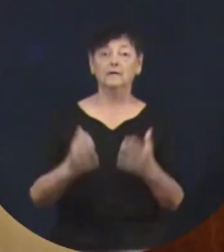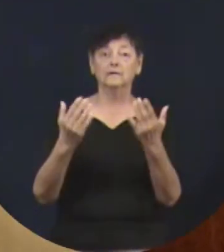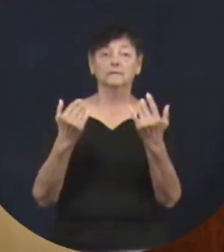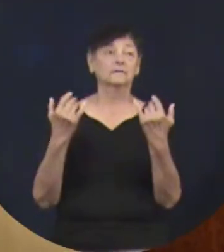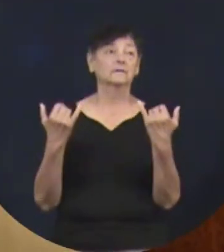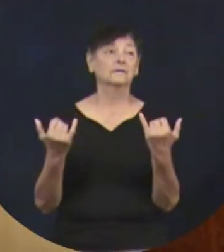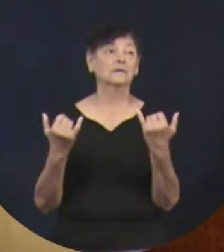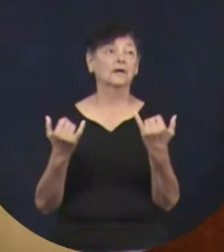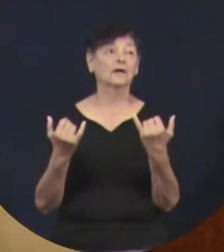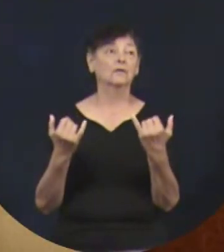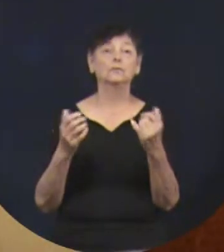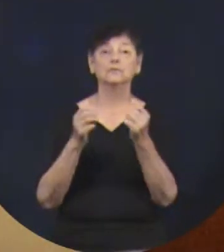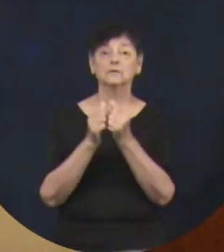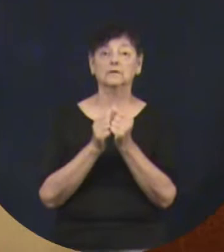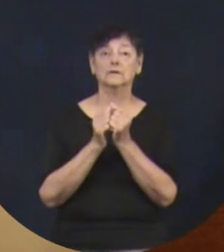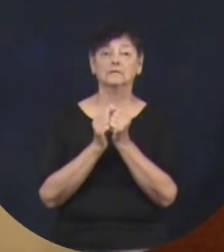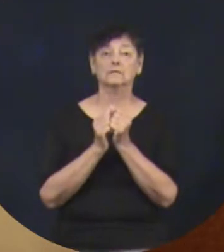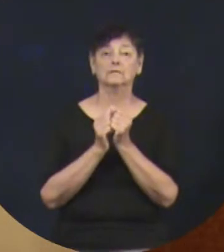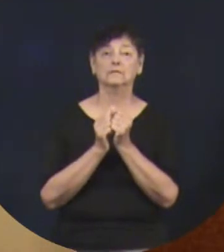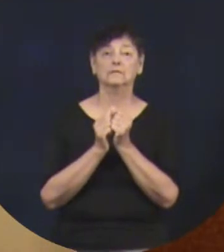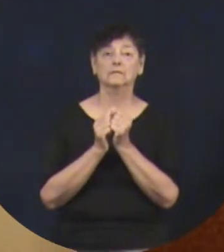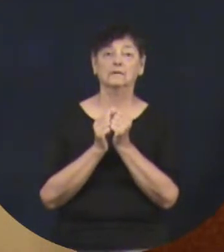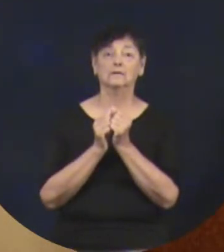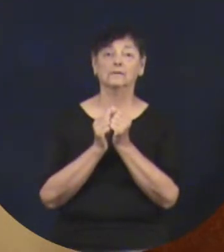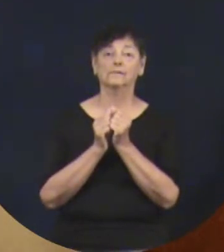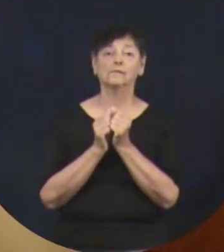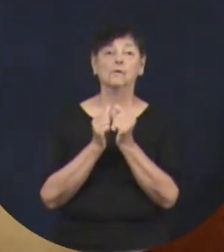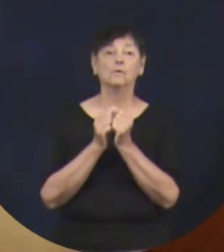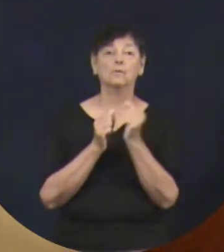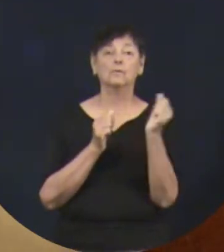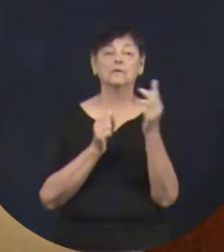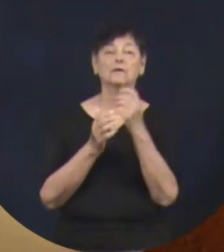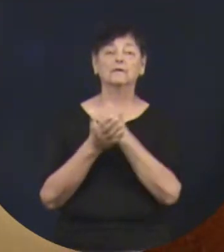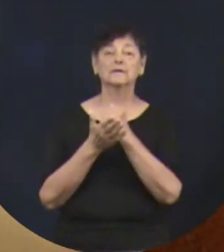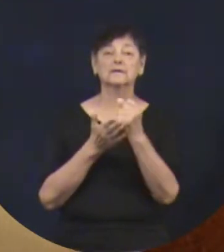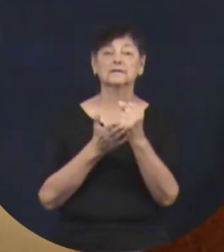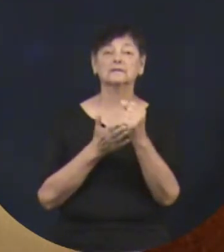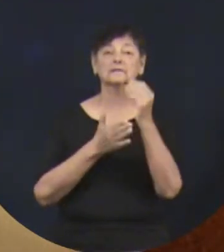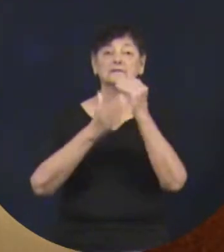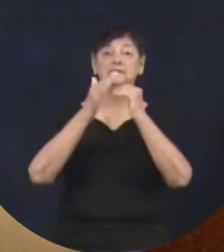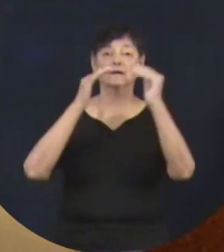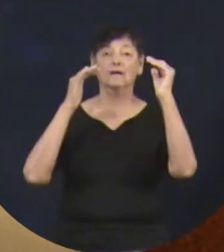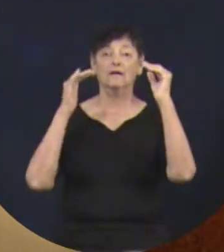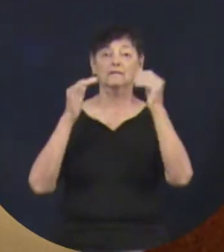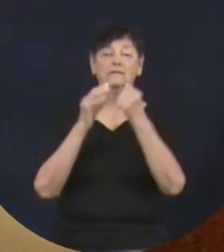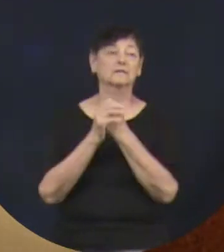Ahora juntos con todos los santos en el cielo,